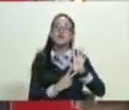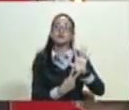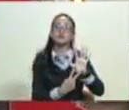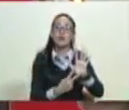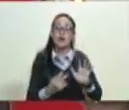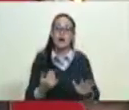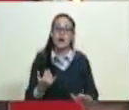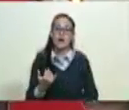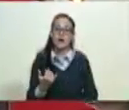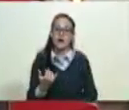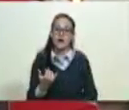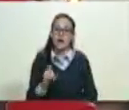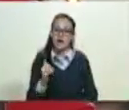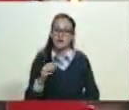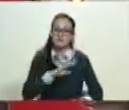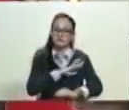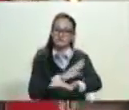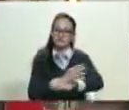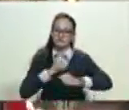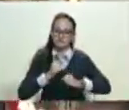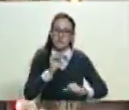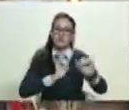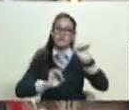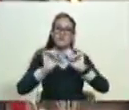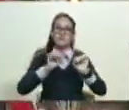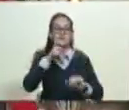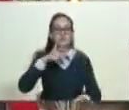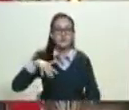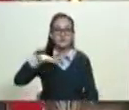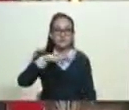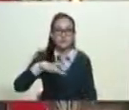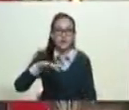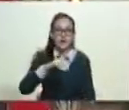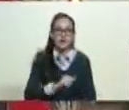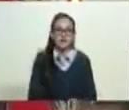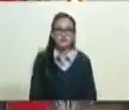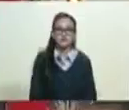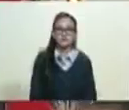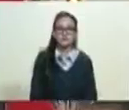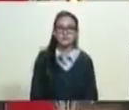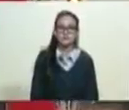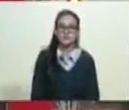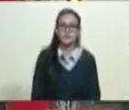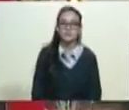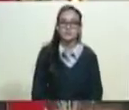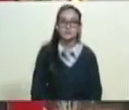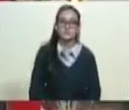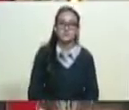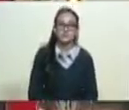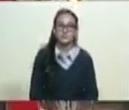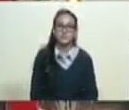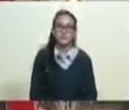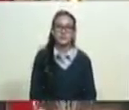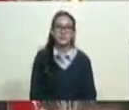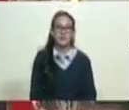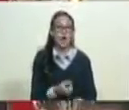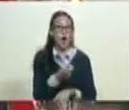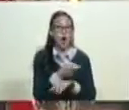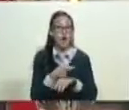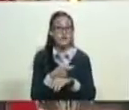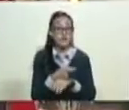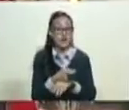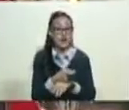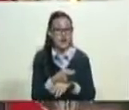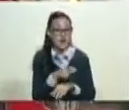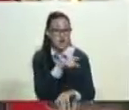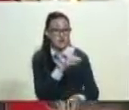hay determinación y hay valentía para defender a Venezuela. Escúchalo de una vez, gobiernos de la derecha